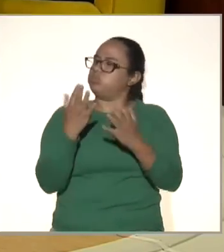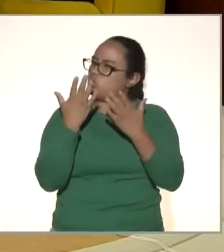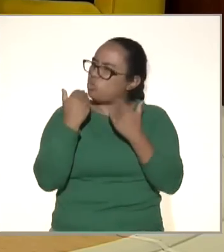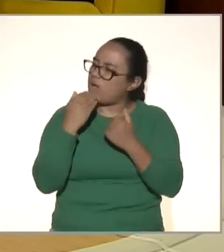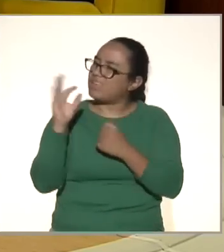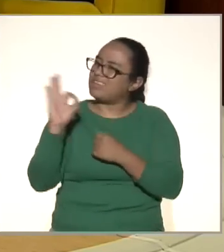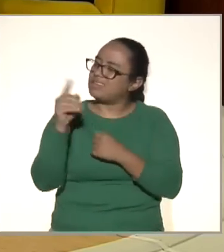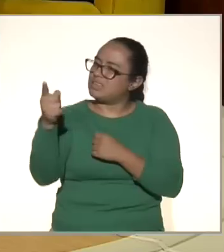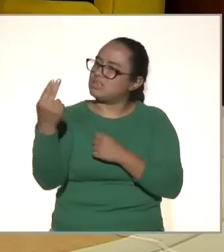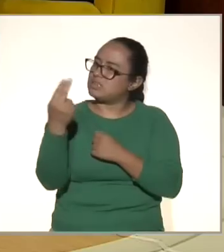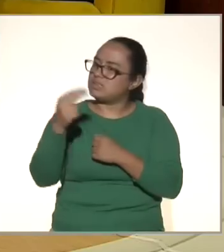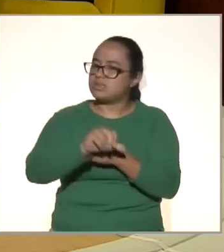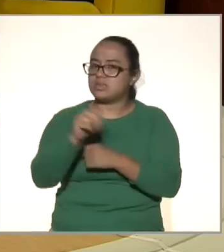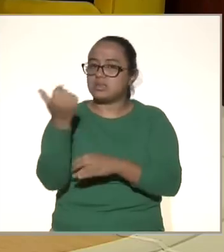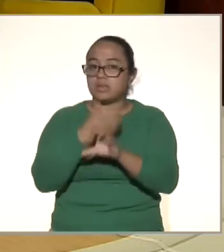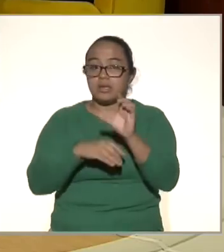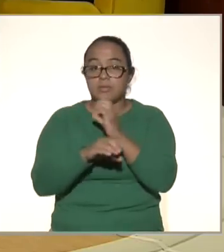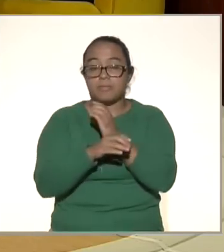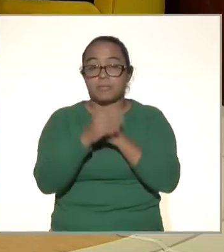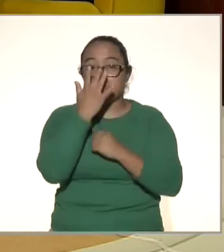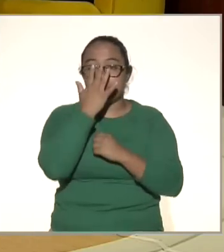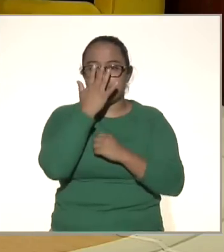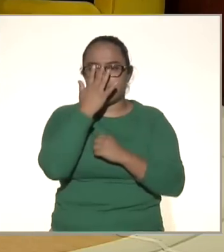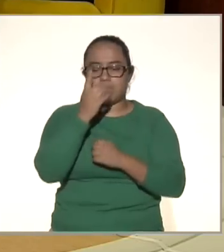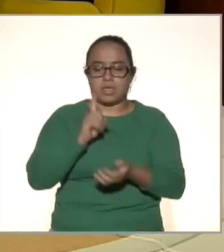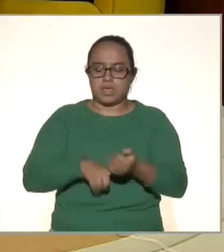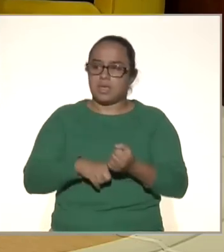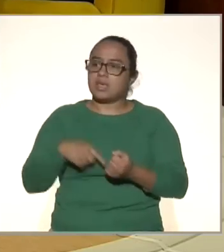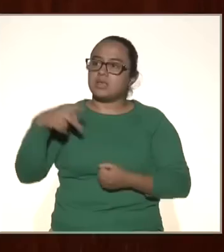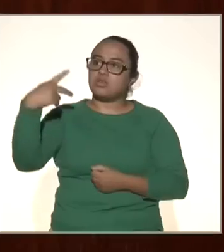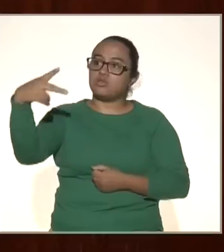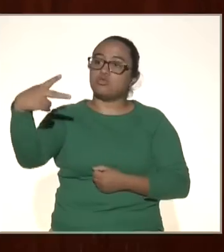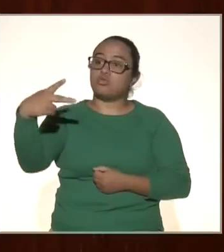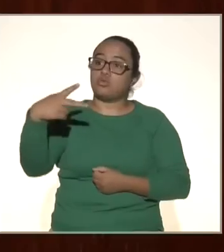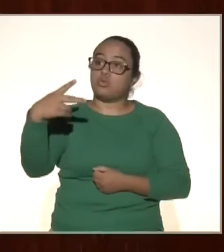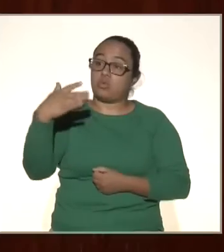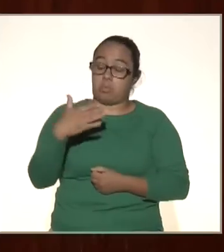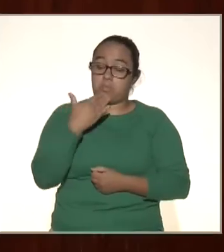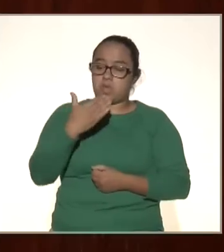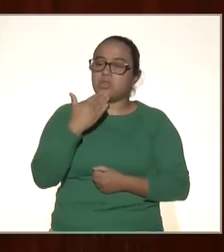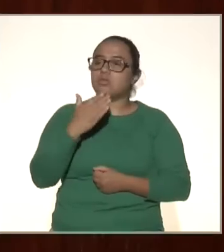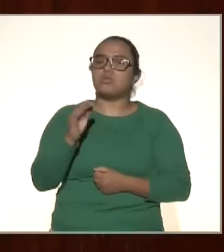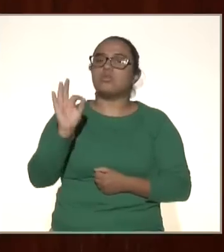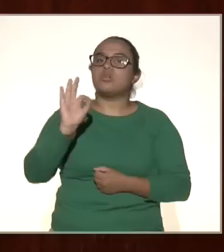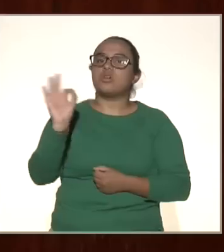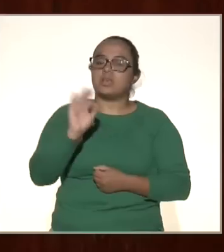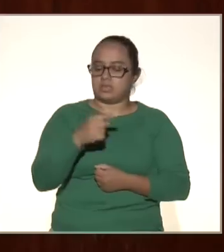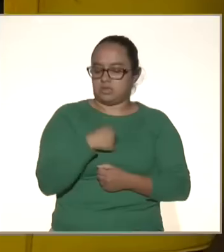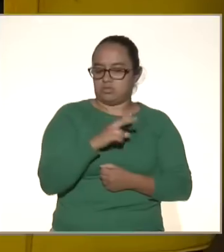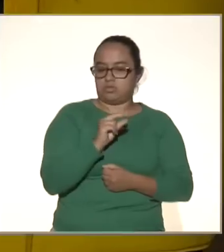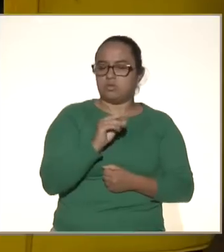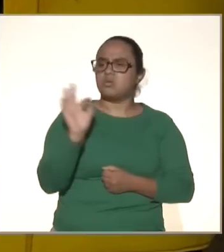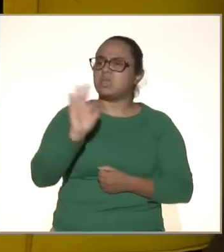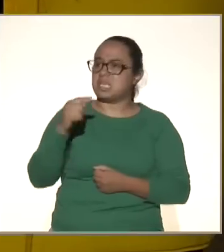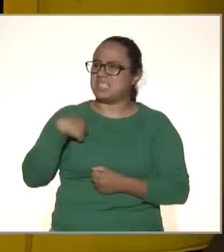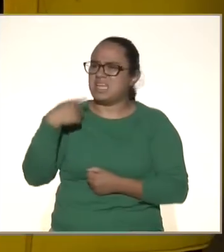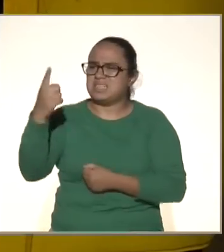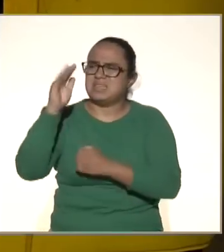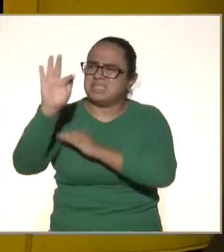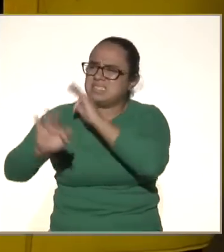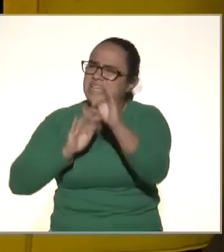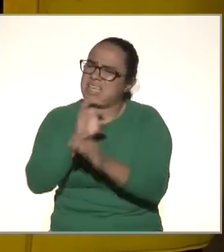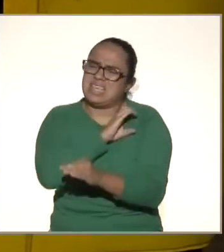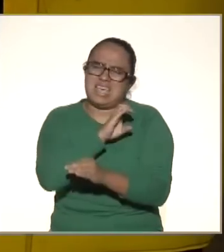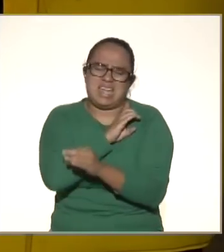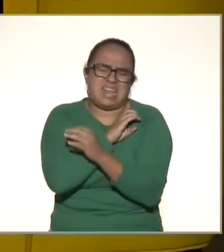manera distinta, a final de cuentas el bienestar lo reporta el otro, no lo reporto yo. Para mí puede ser que le estoy queriendo con todo el corazón,